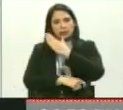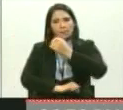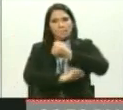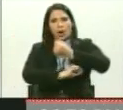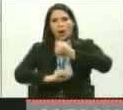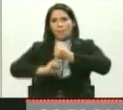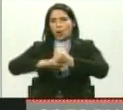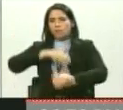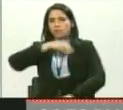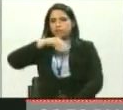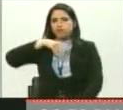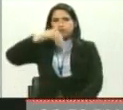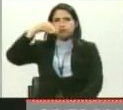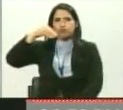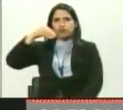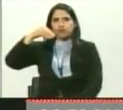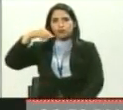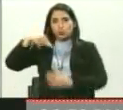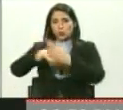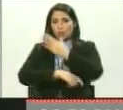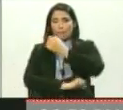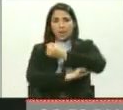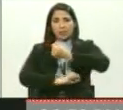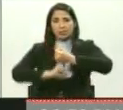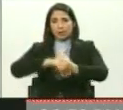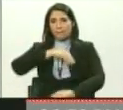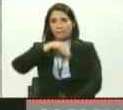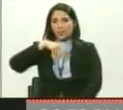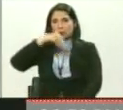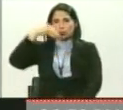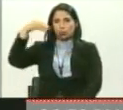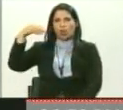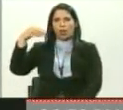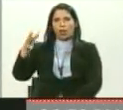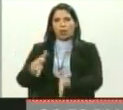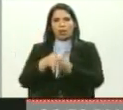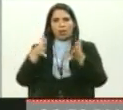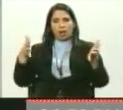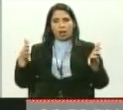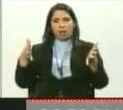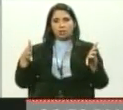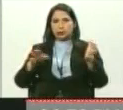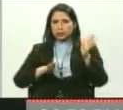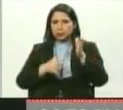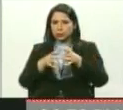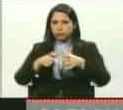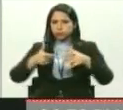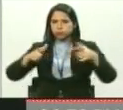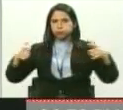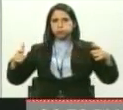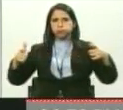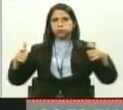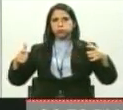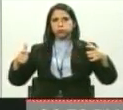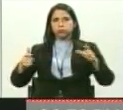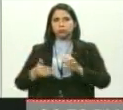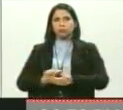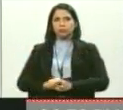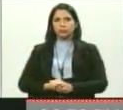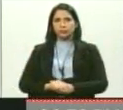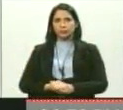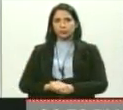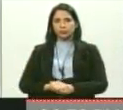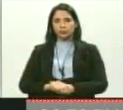espiritual, una profunda base espiritual. Una gran espiritualidad que va creciendo. Uno de